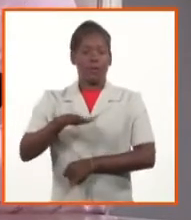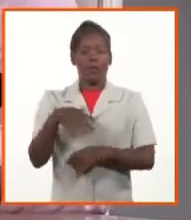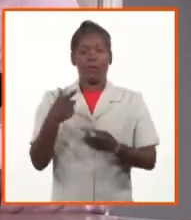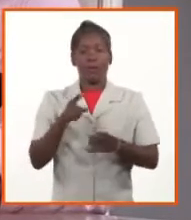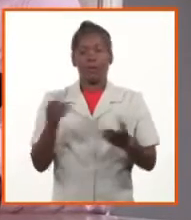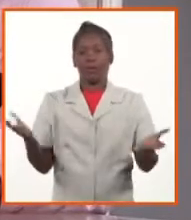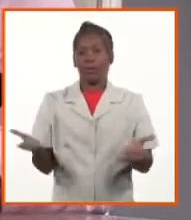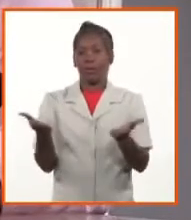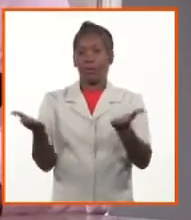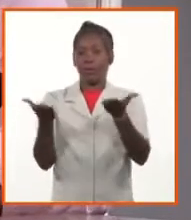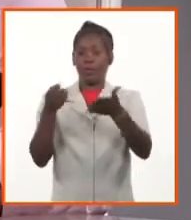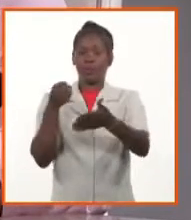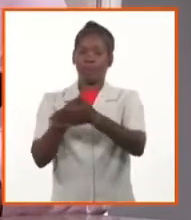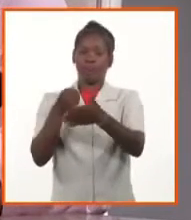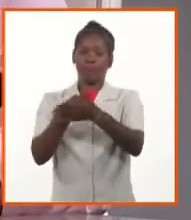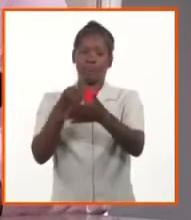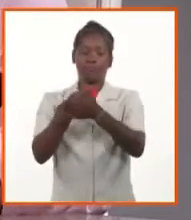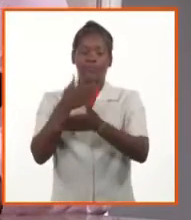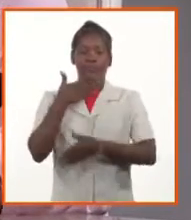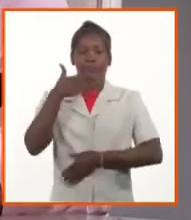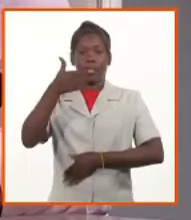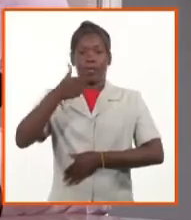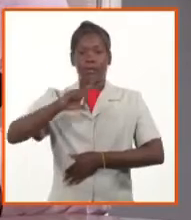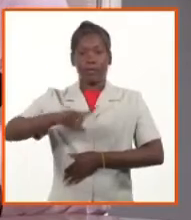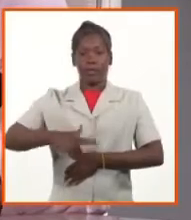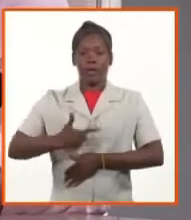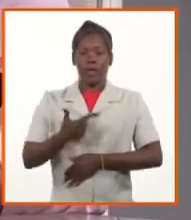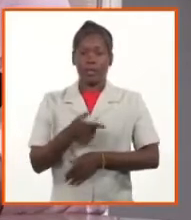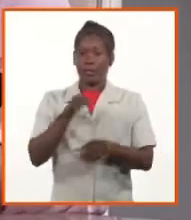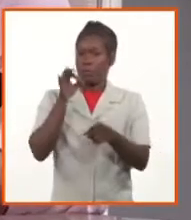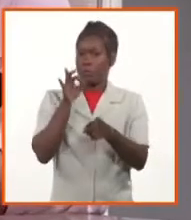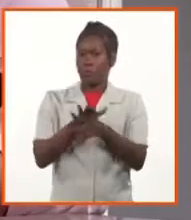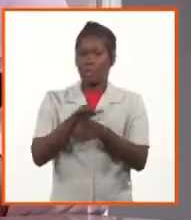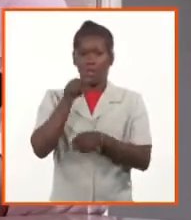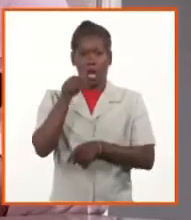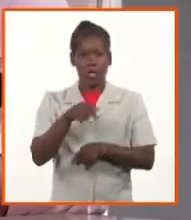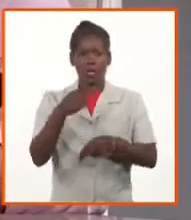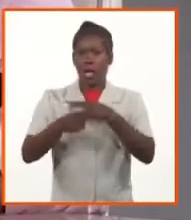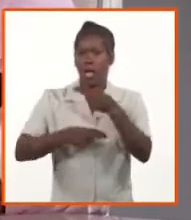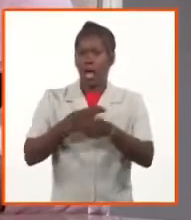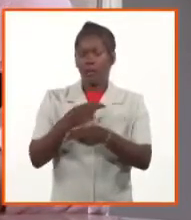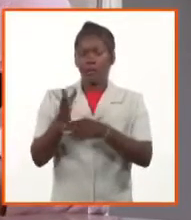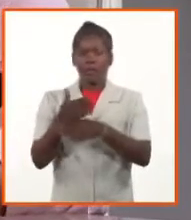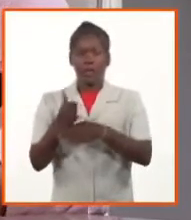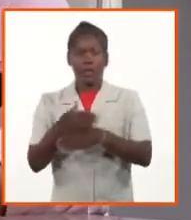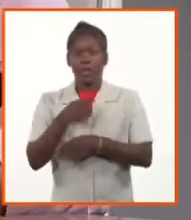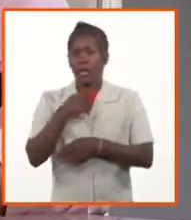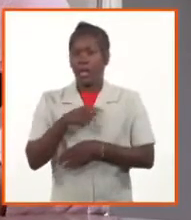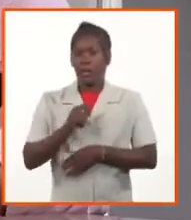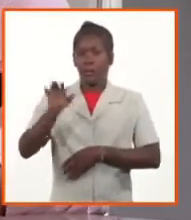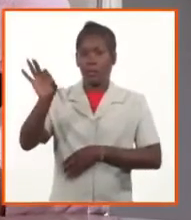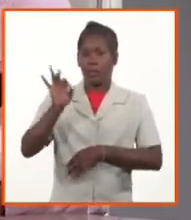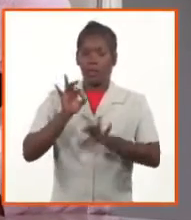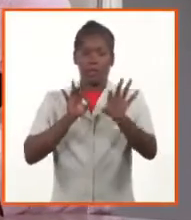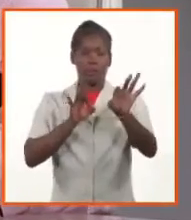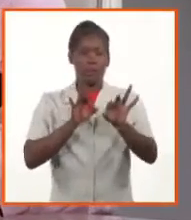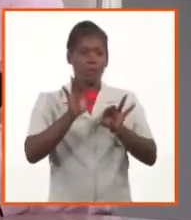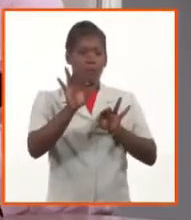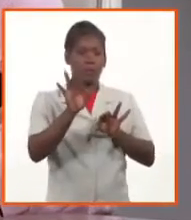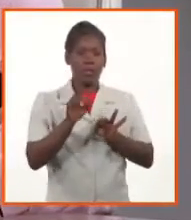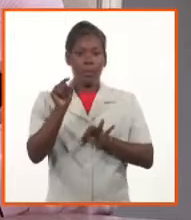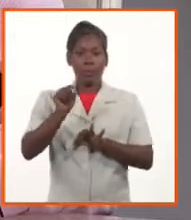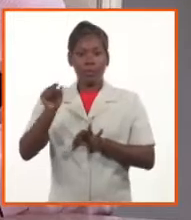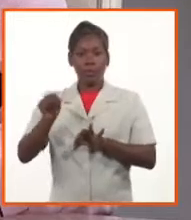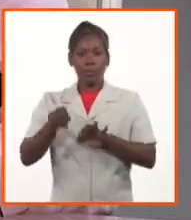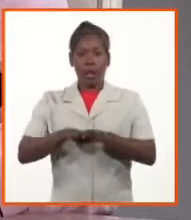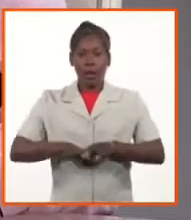eso, entonces, se invitan artistas para que den su opinión, para que hayan puntos de vista diversos. Hay una sección